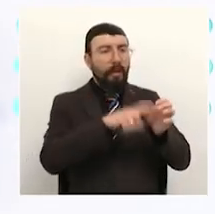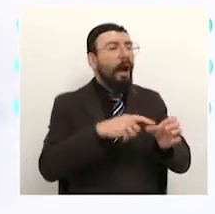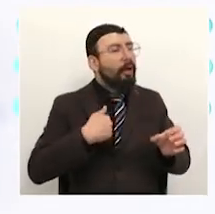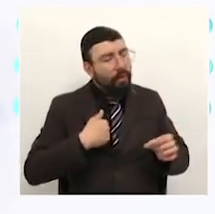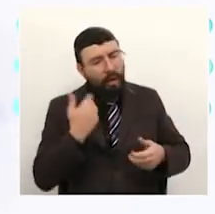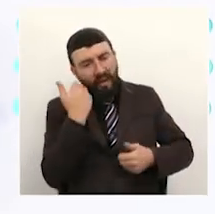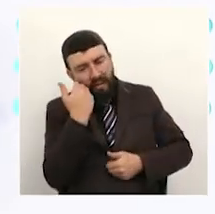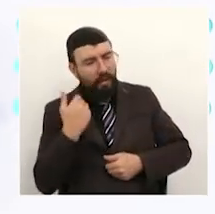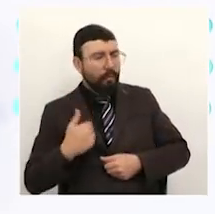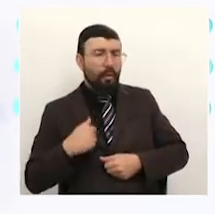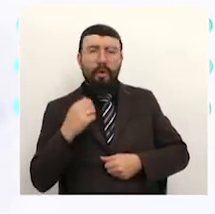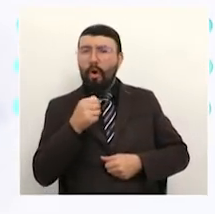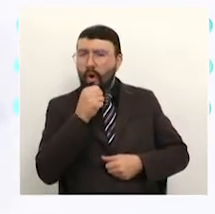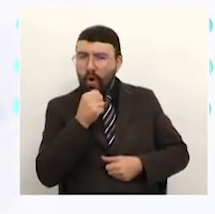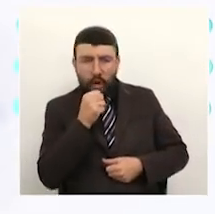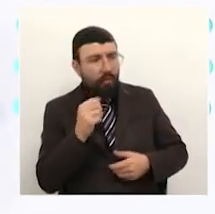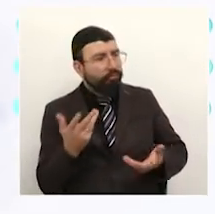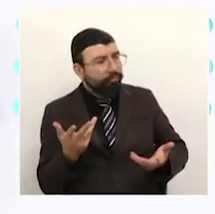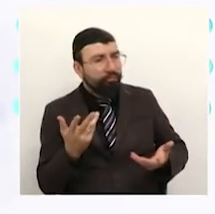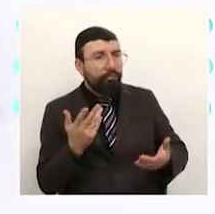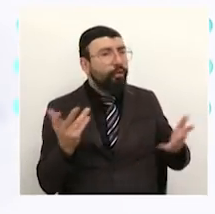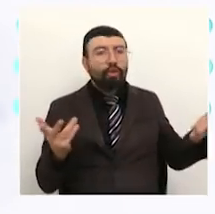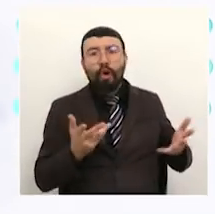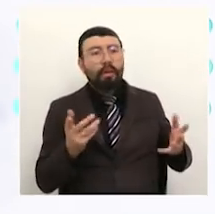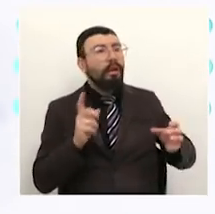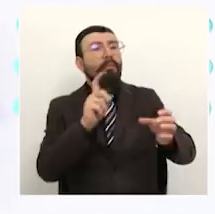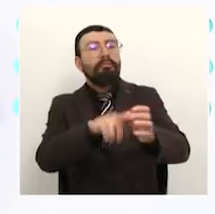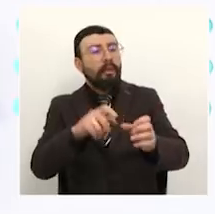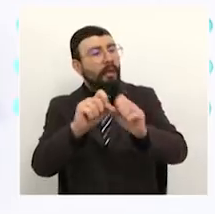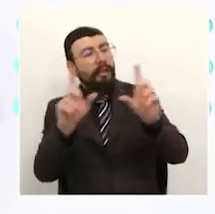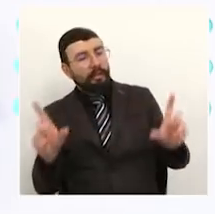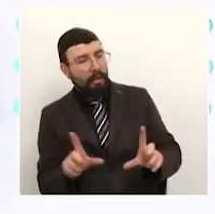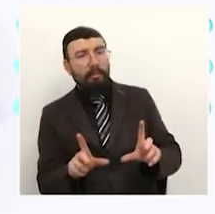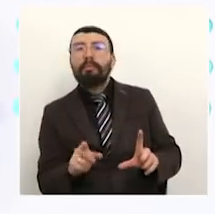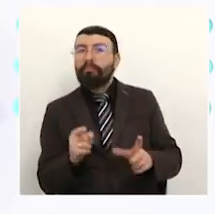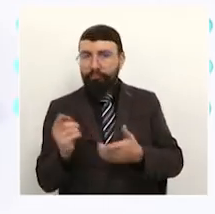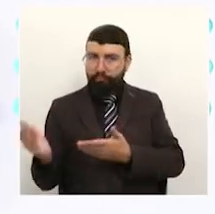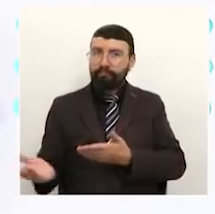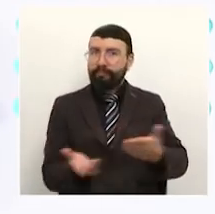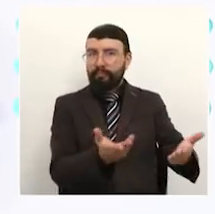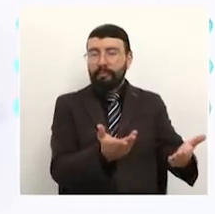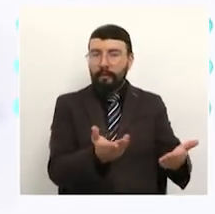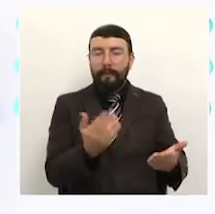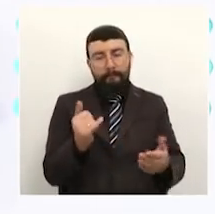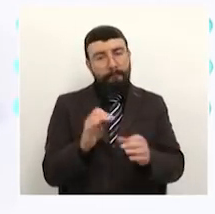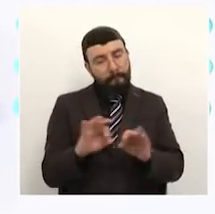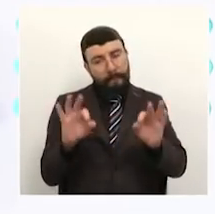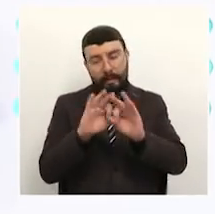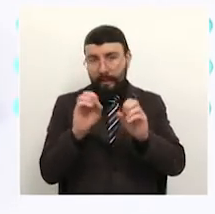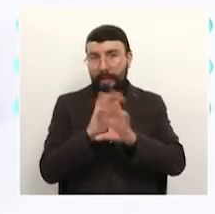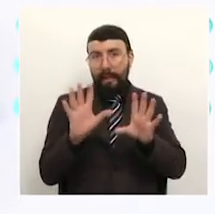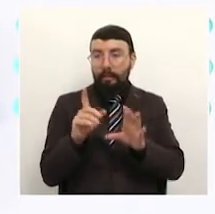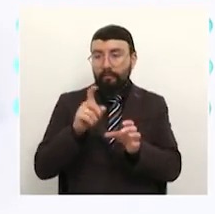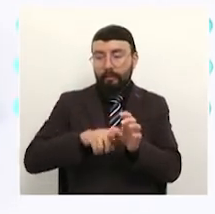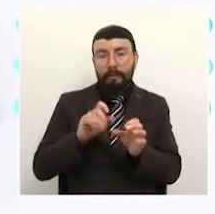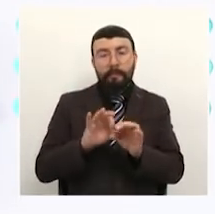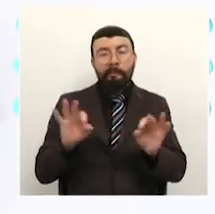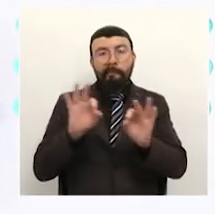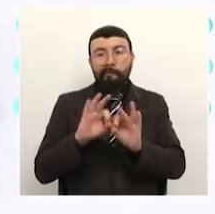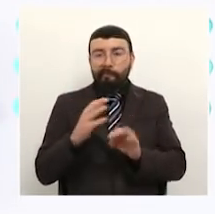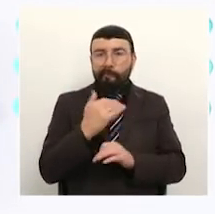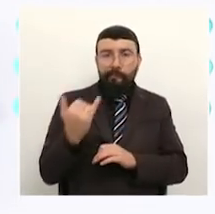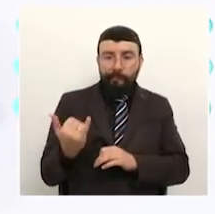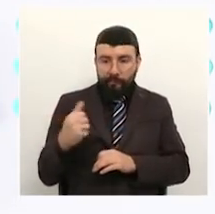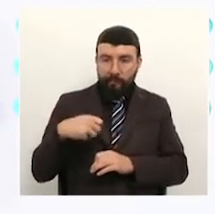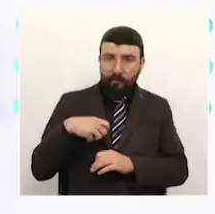es ésta dirigirme as hacia dónde debo hacerlo cierto y el protocolo pues digamos que se establece de manera importante precisamente por esas